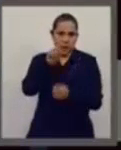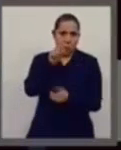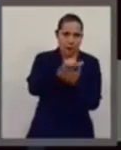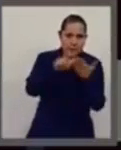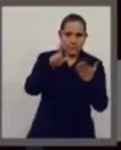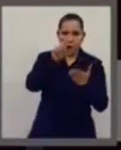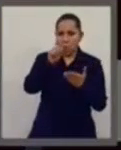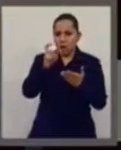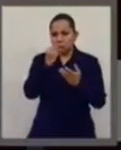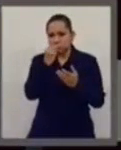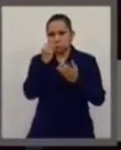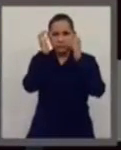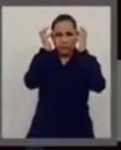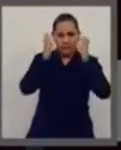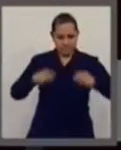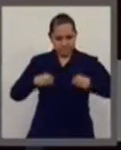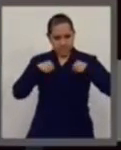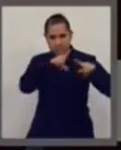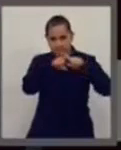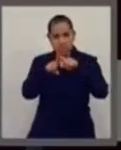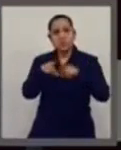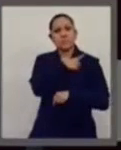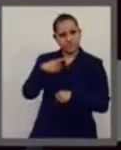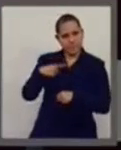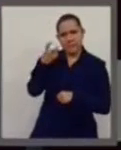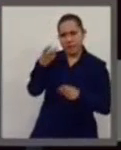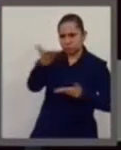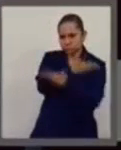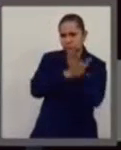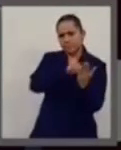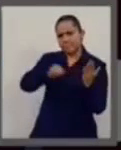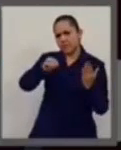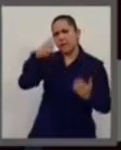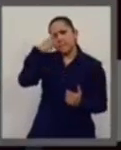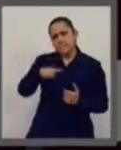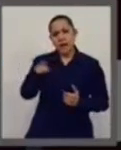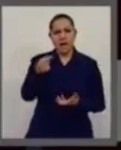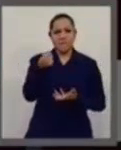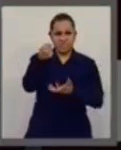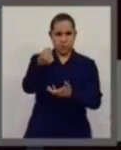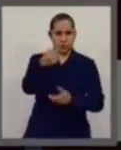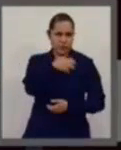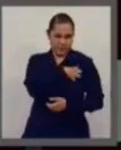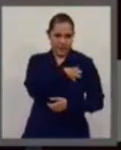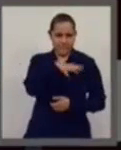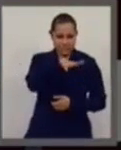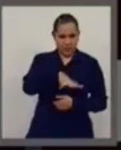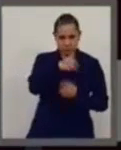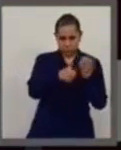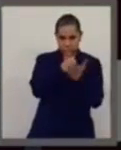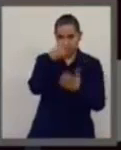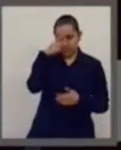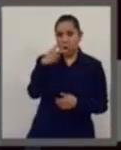y del Fondo de Capitalidad, poniendo el 15% de esos recursos a la reconstrucción de